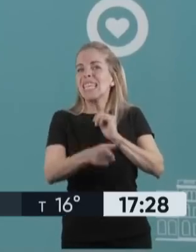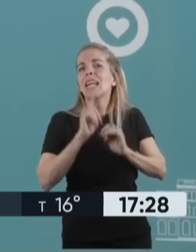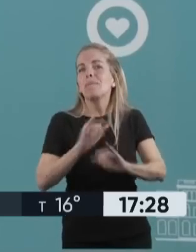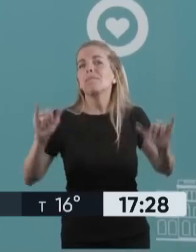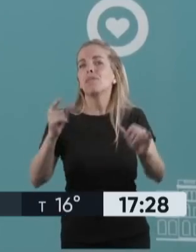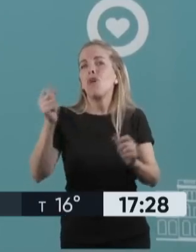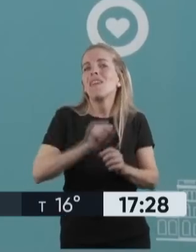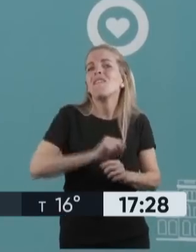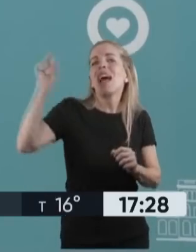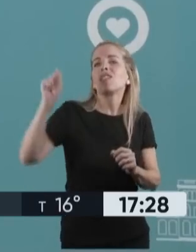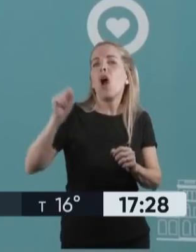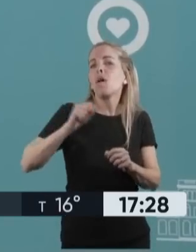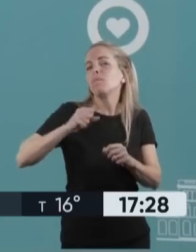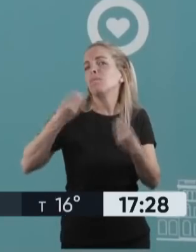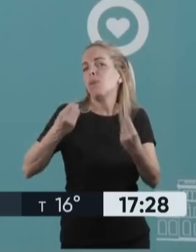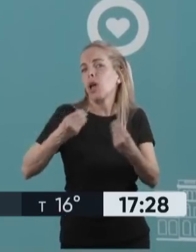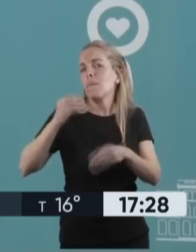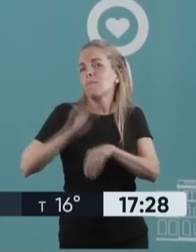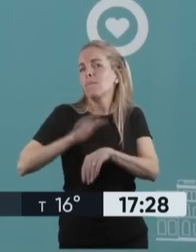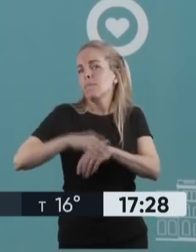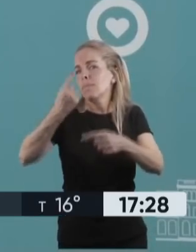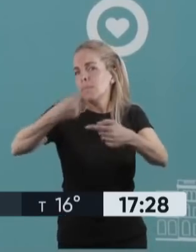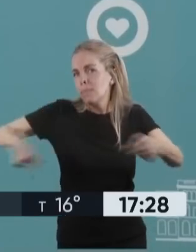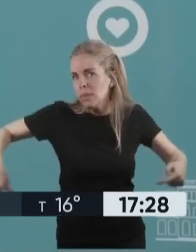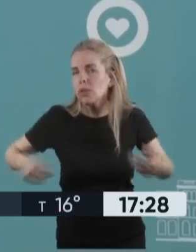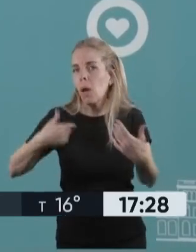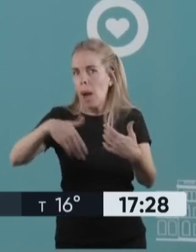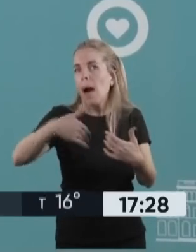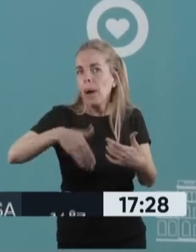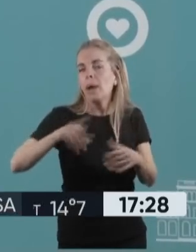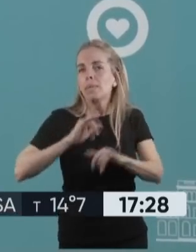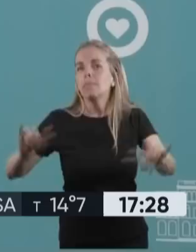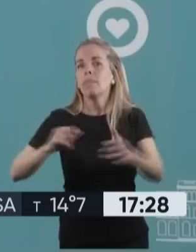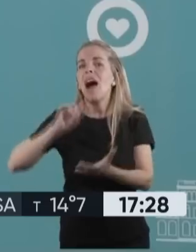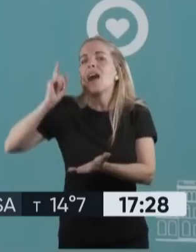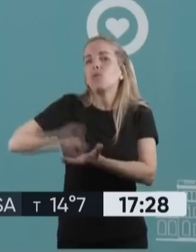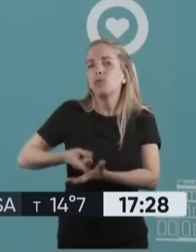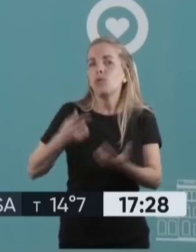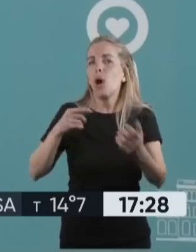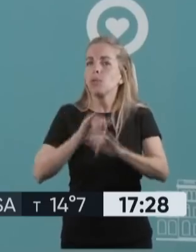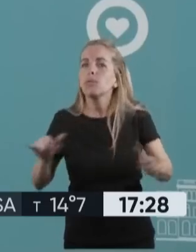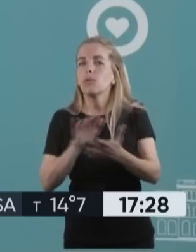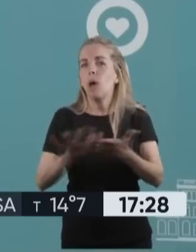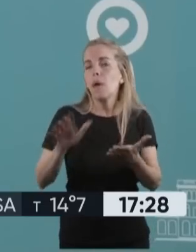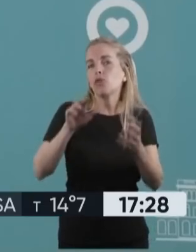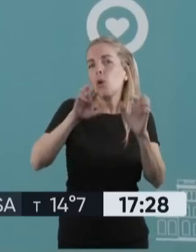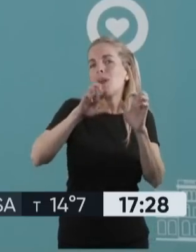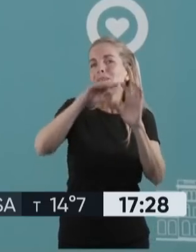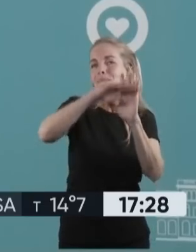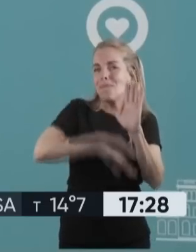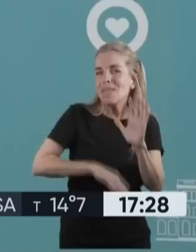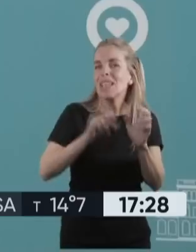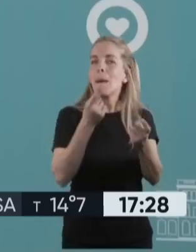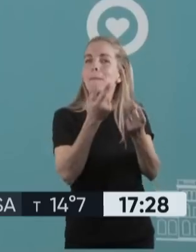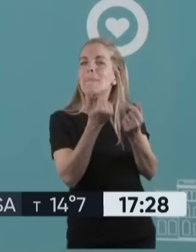inflación multicausal, entonces va a haber medidas que tienen que ver con los precios específicamente, ya sea con precios cuidados, con las medidas que lleva adelante